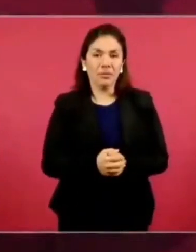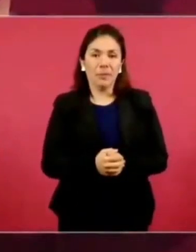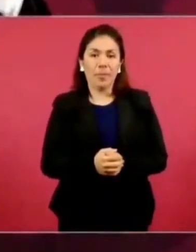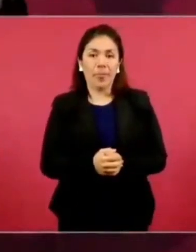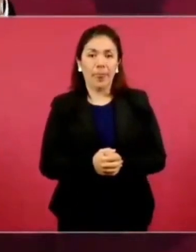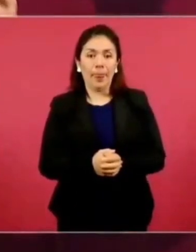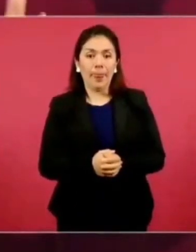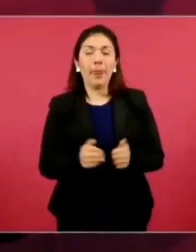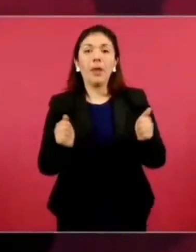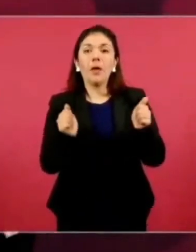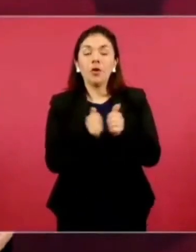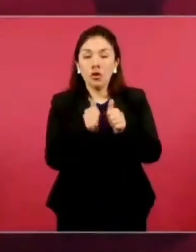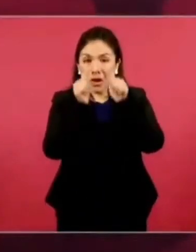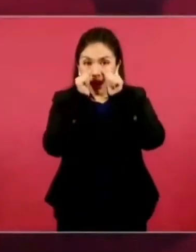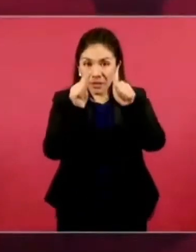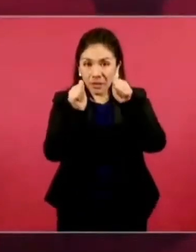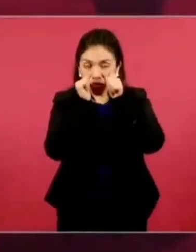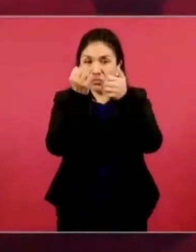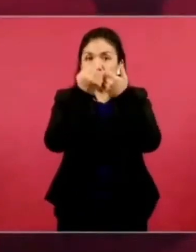con dimensión social